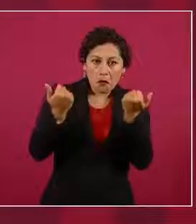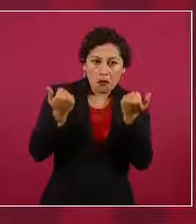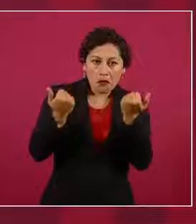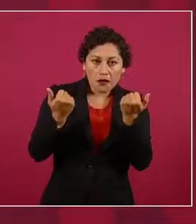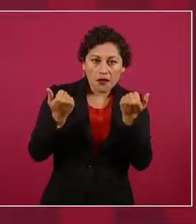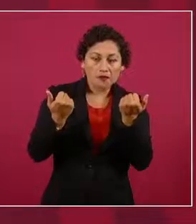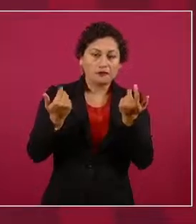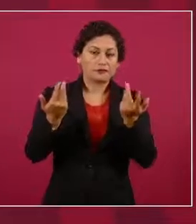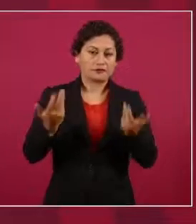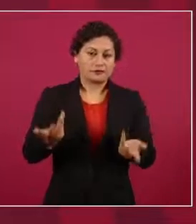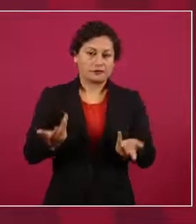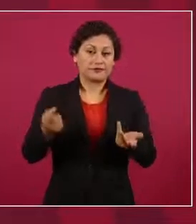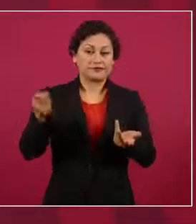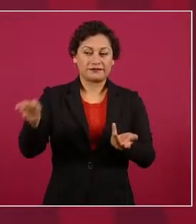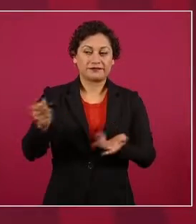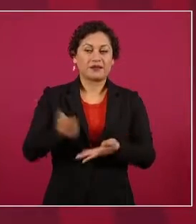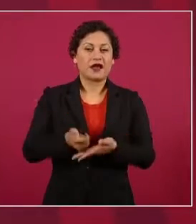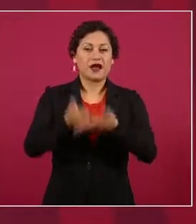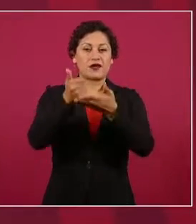con publicidad.